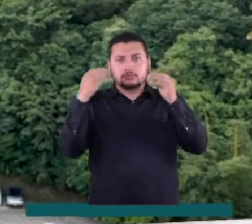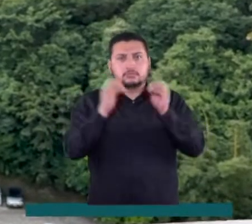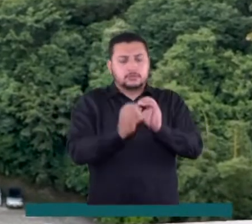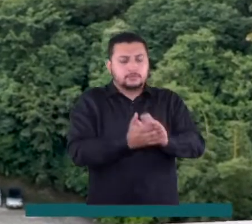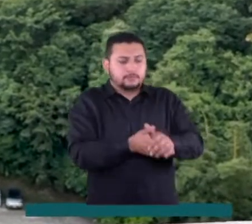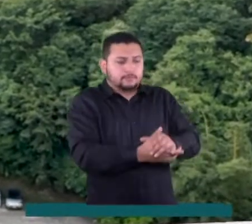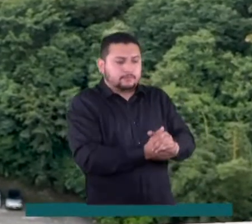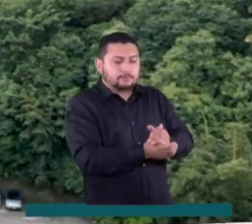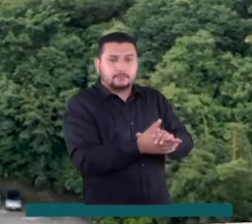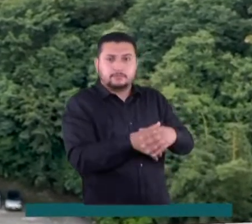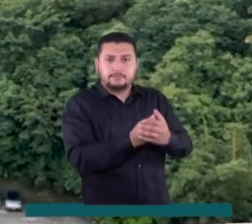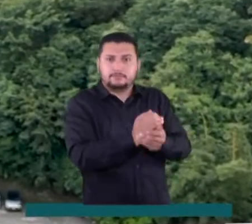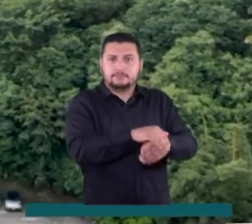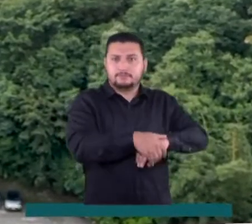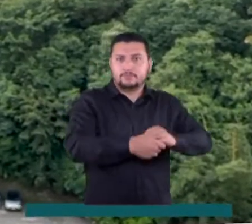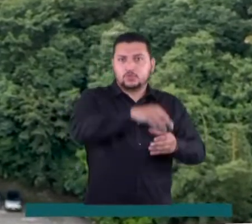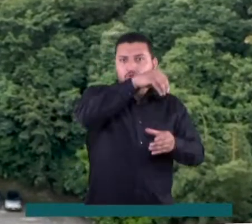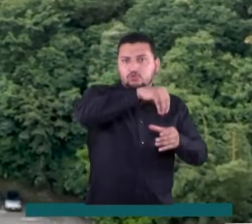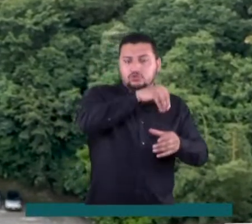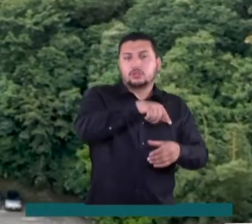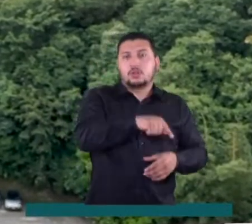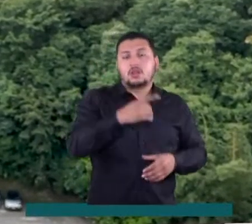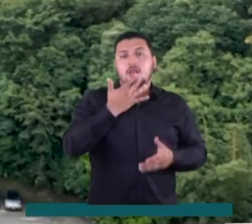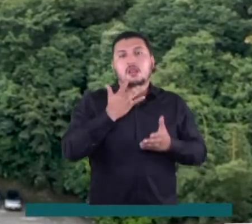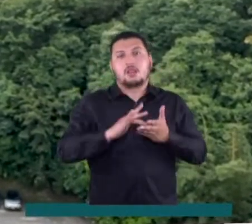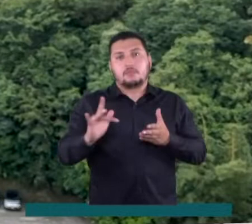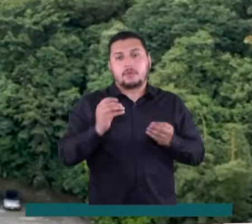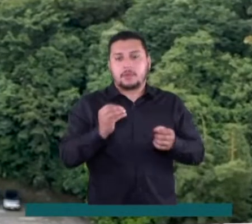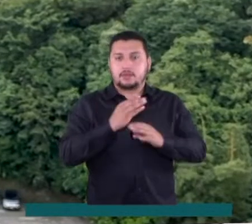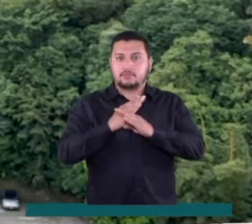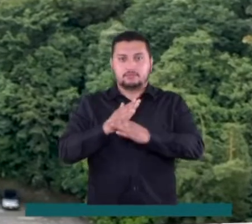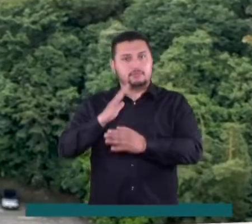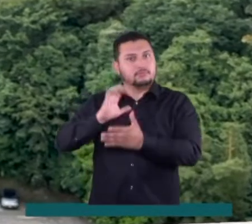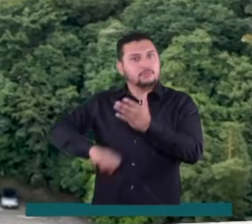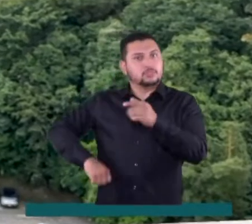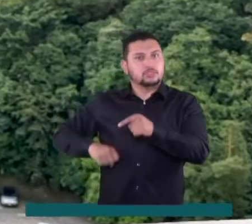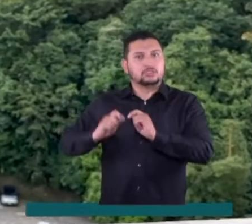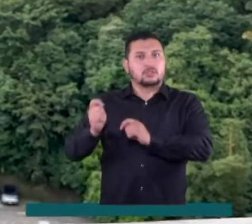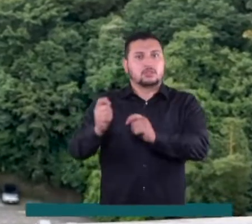lavado constante de manos, pues de esta manera se pueden evitar contagios en la